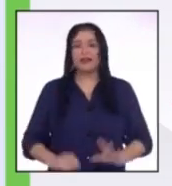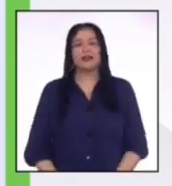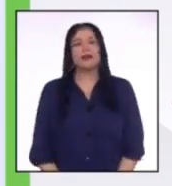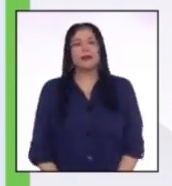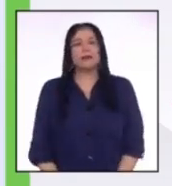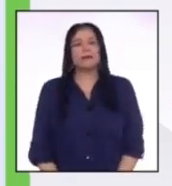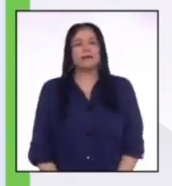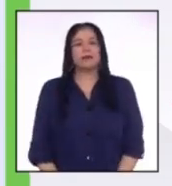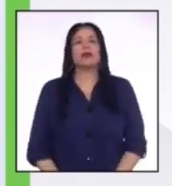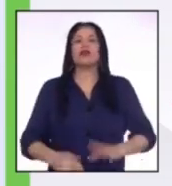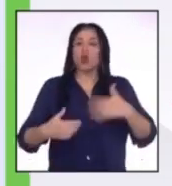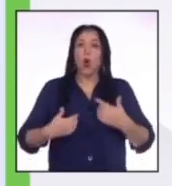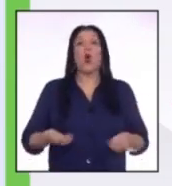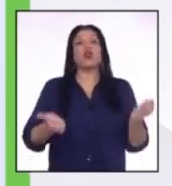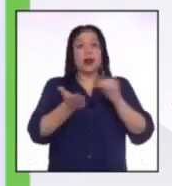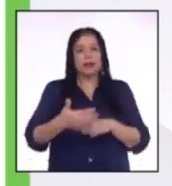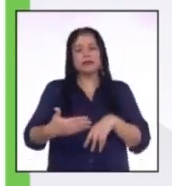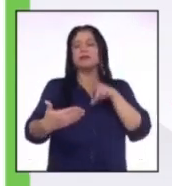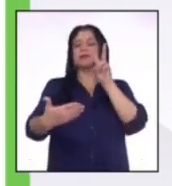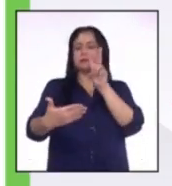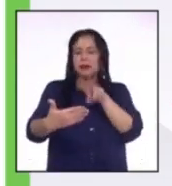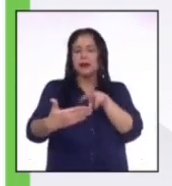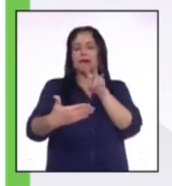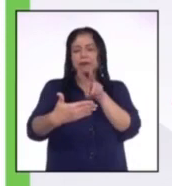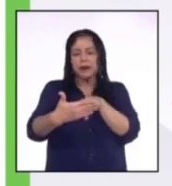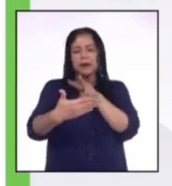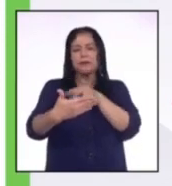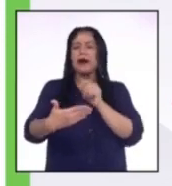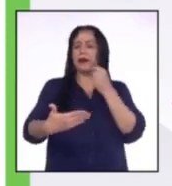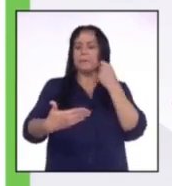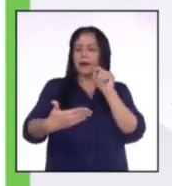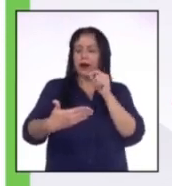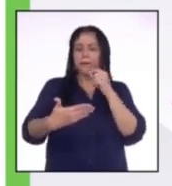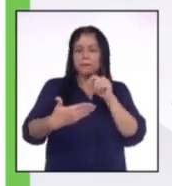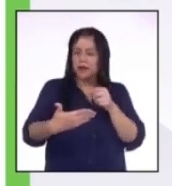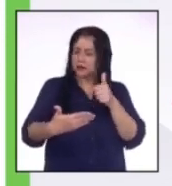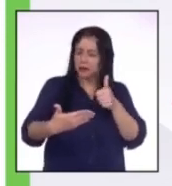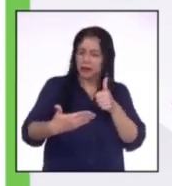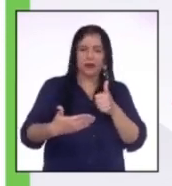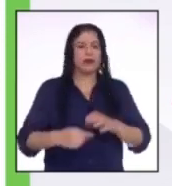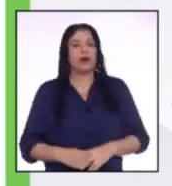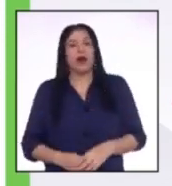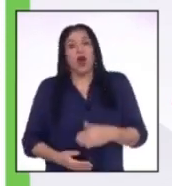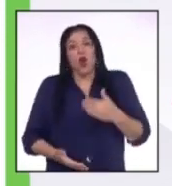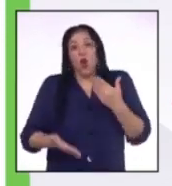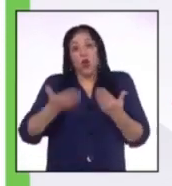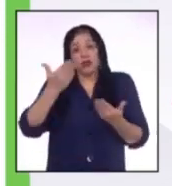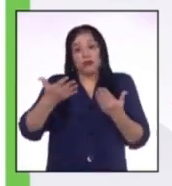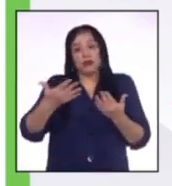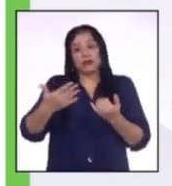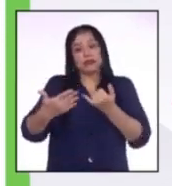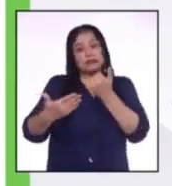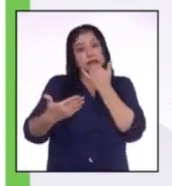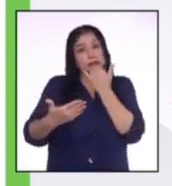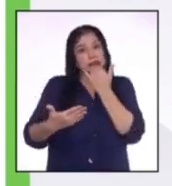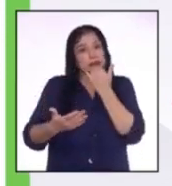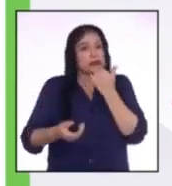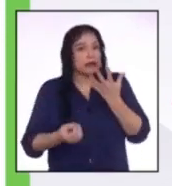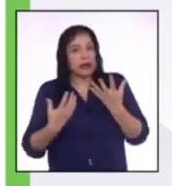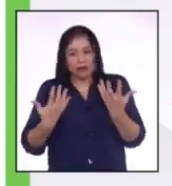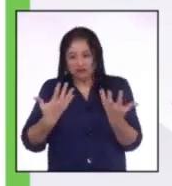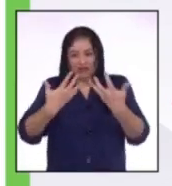llega la revisión de esta que consiste en verificar si una vez más la